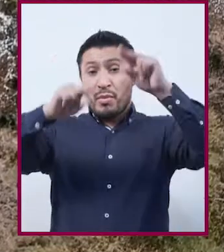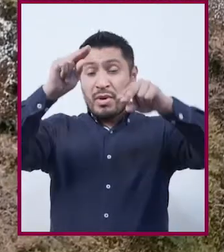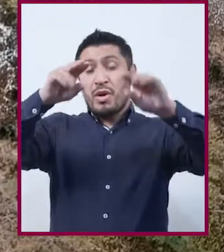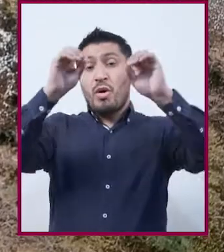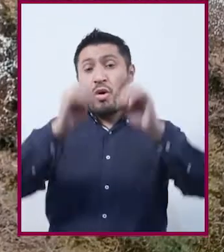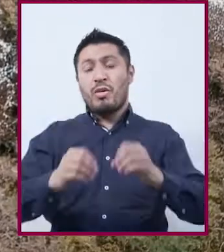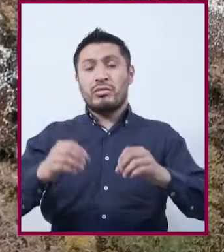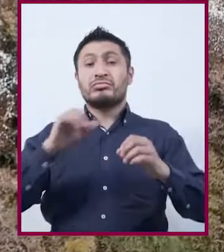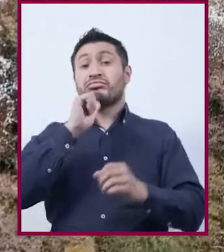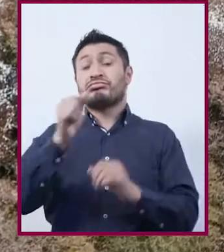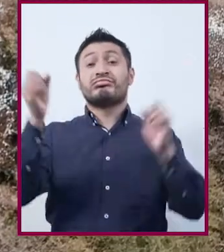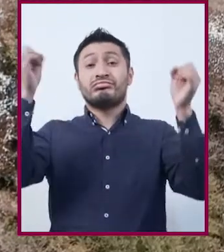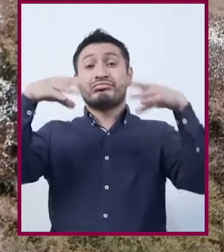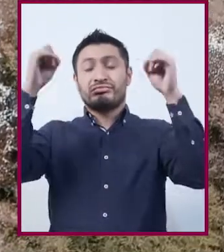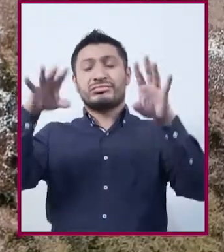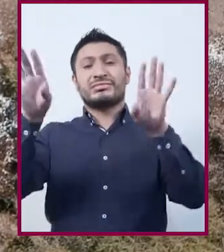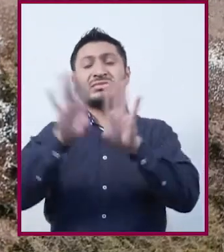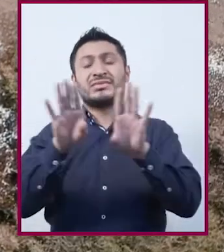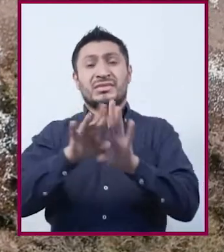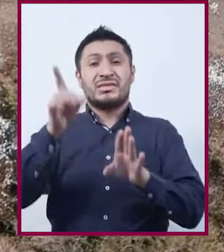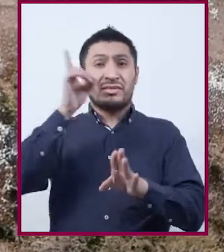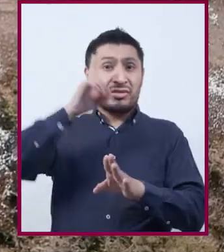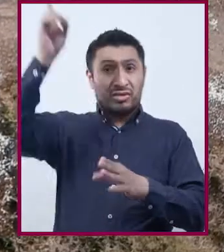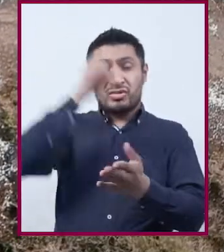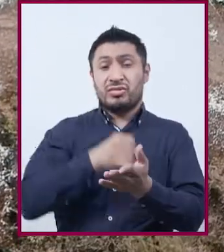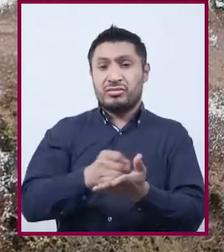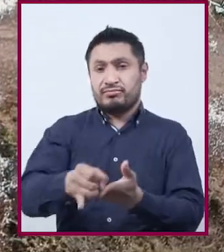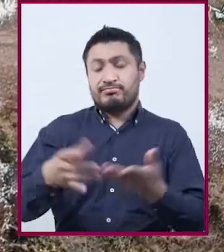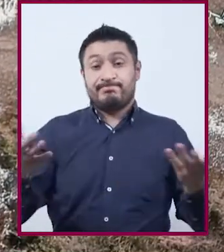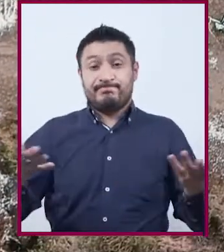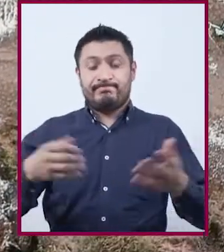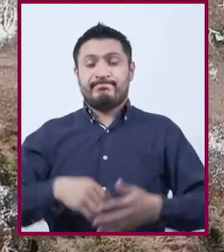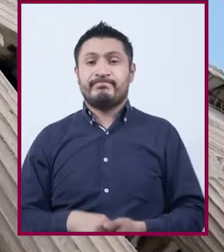o las sequías se producían por designio divino.